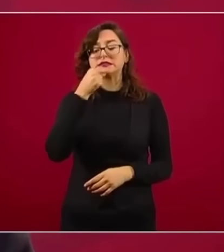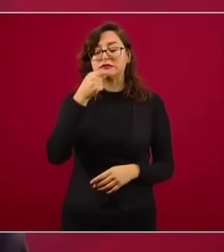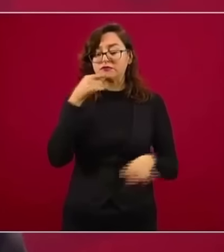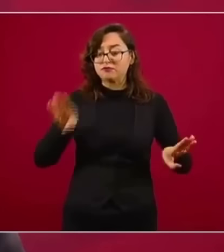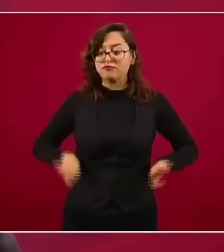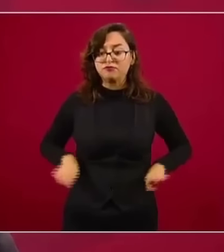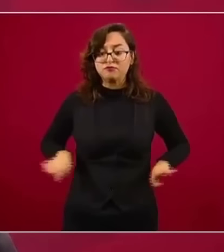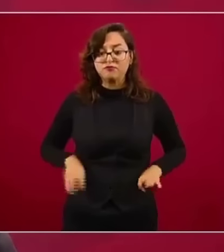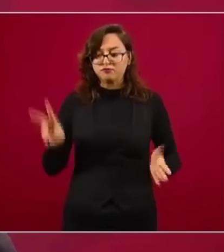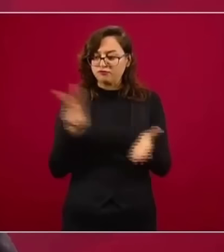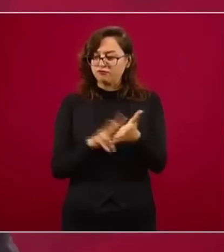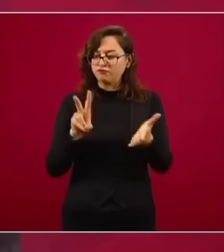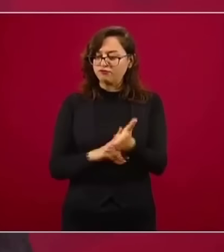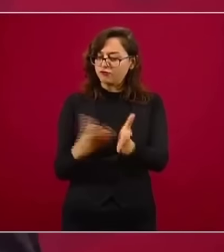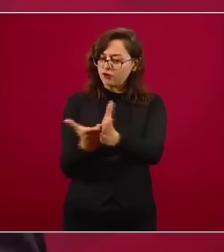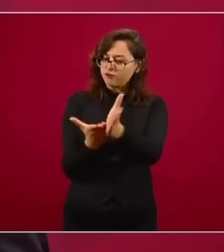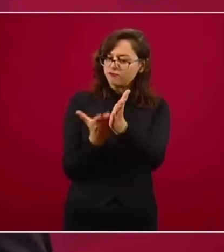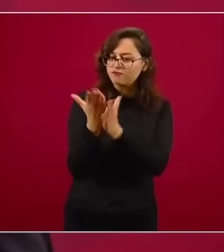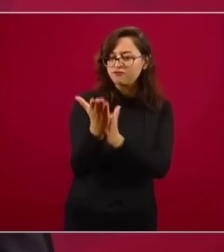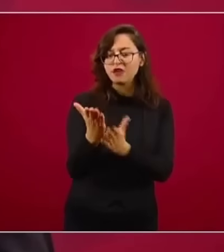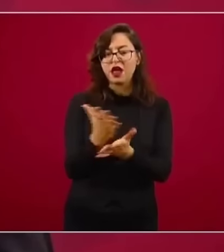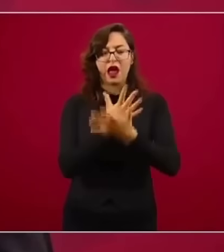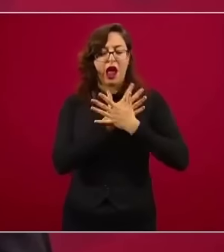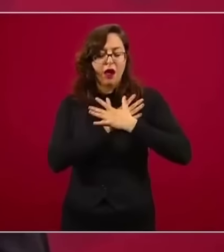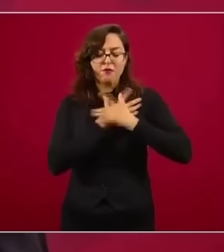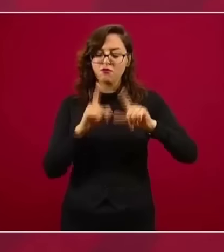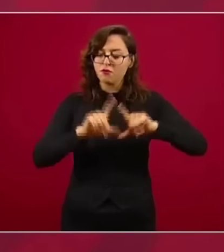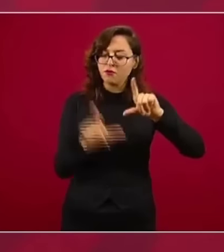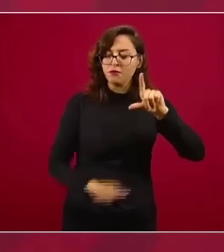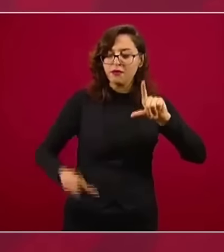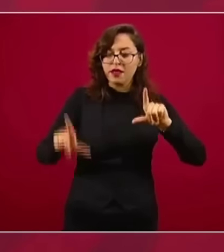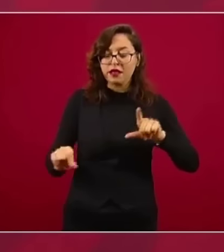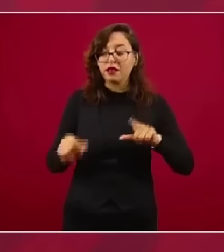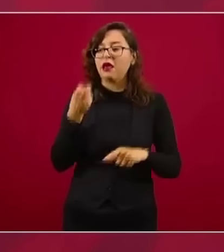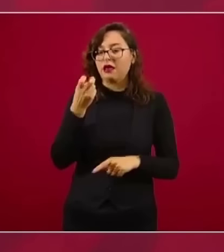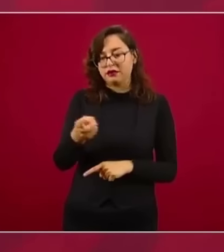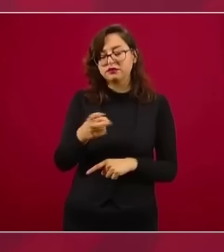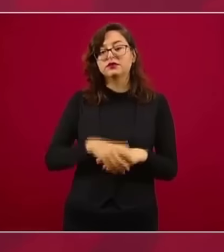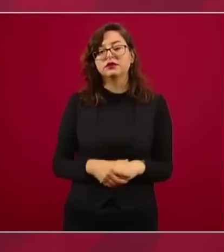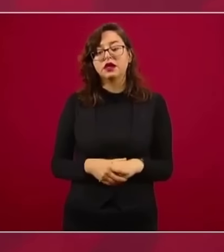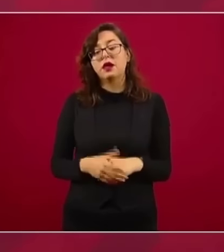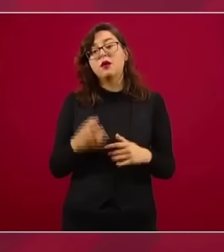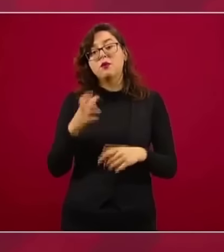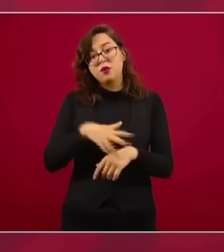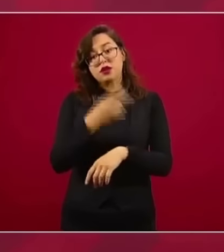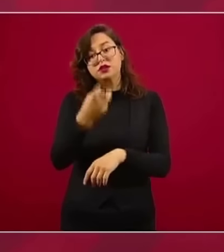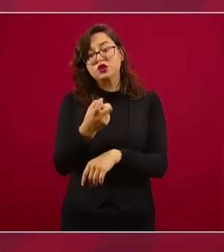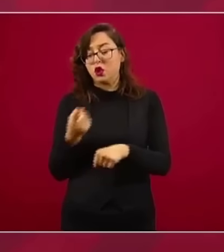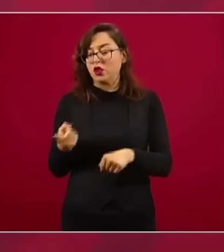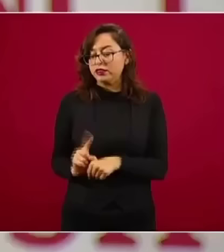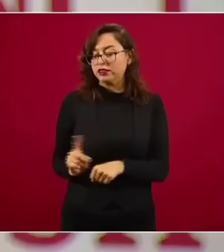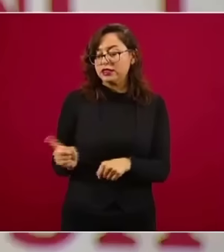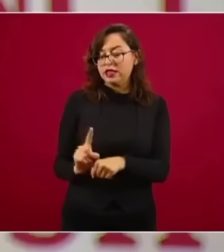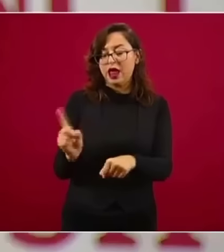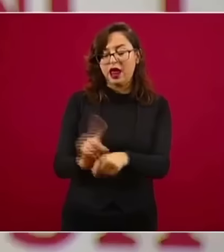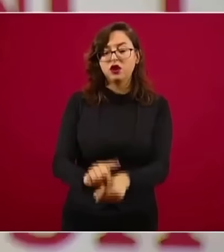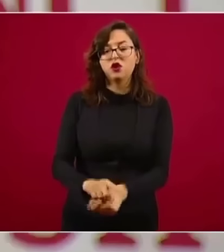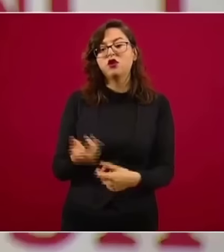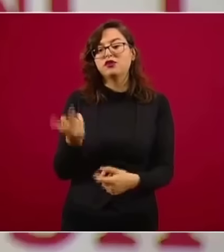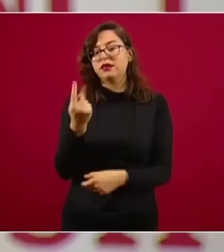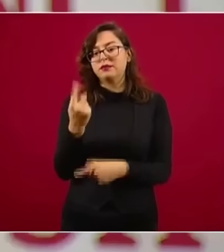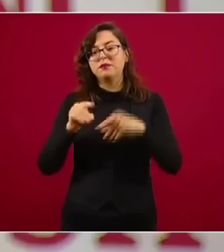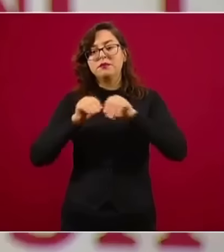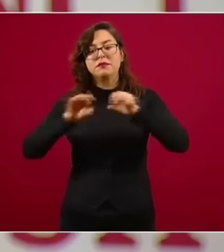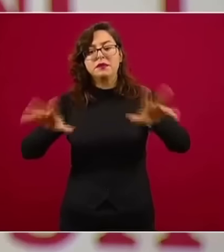amen profundamente a México. Y para ello también hay un programa diario, Aprendiendo a Amar a México,